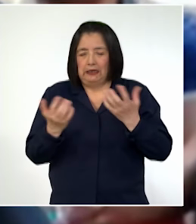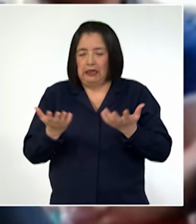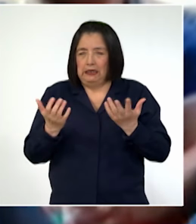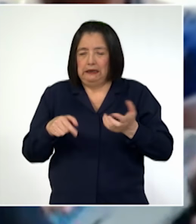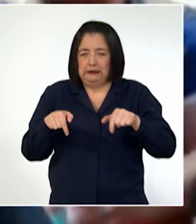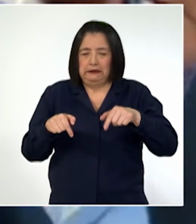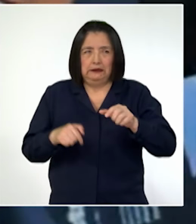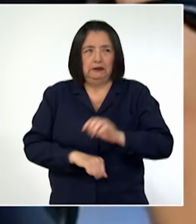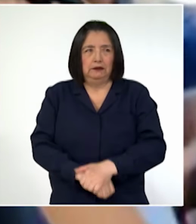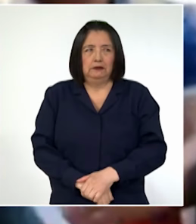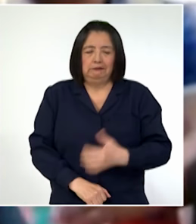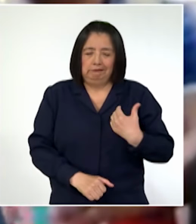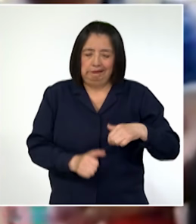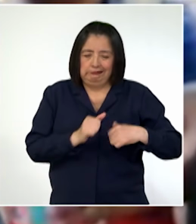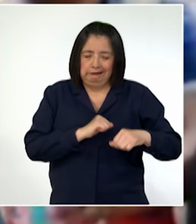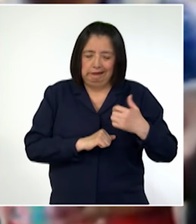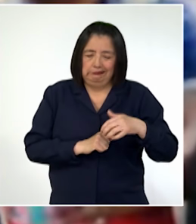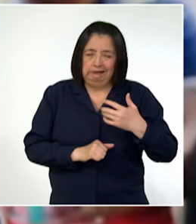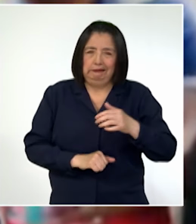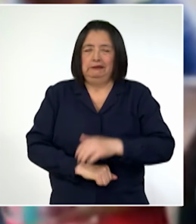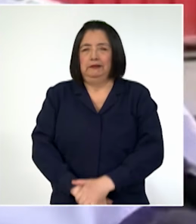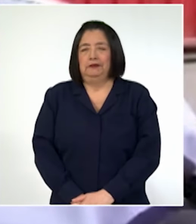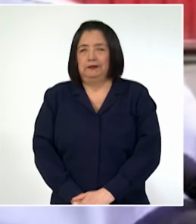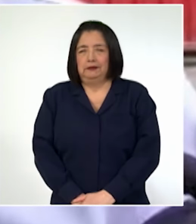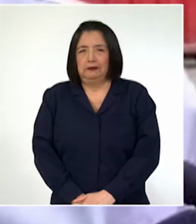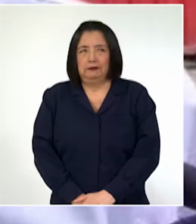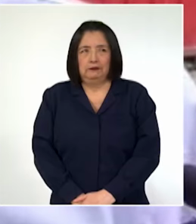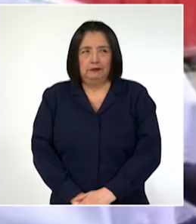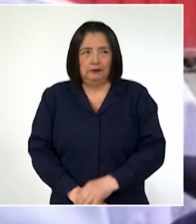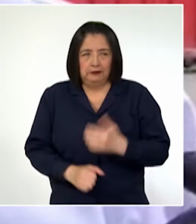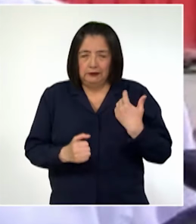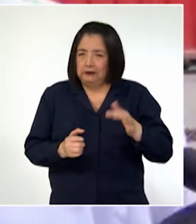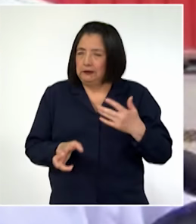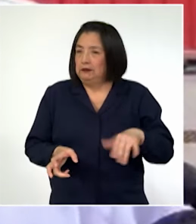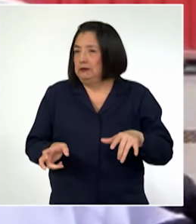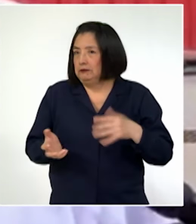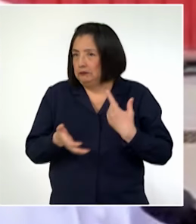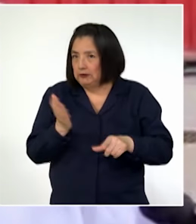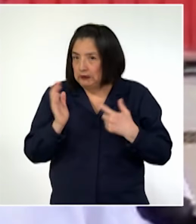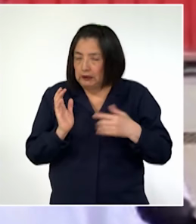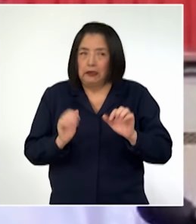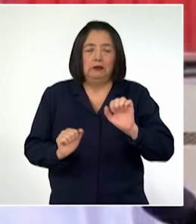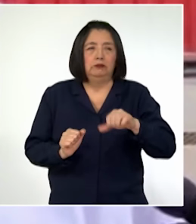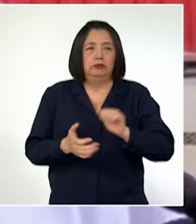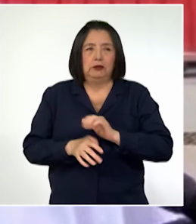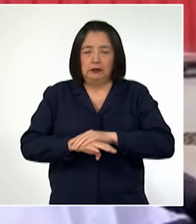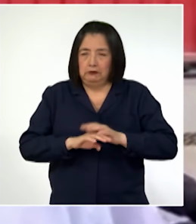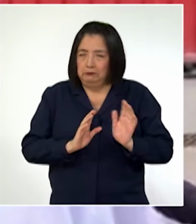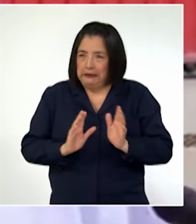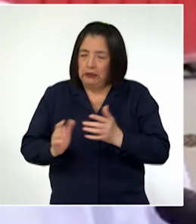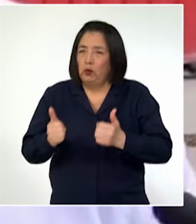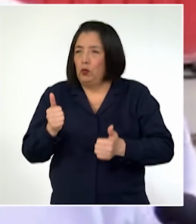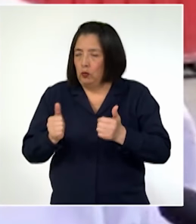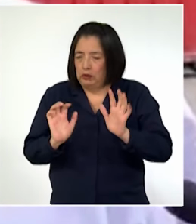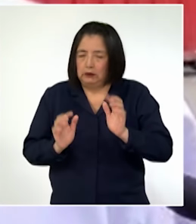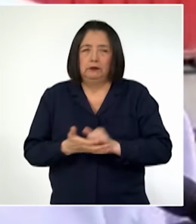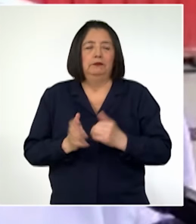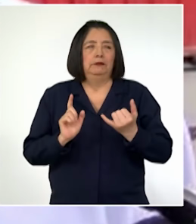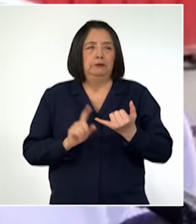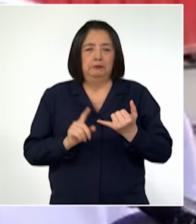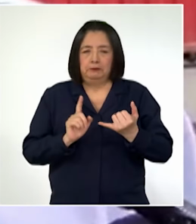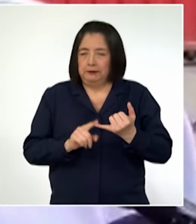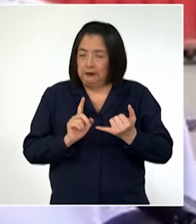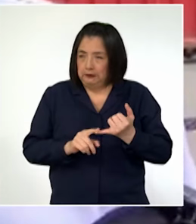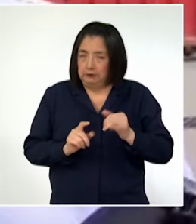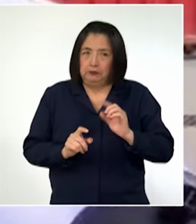momento tan doloroso que sentimos hoy día. Se están trasladando, el plan es el siguiente, primero